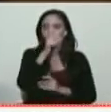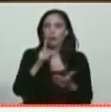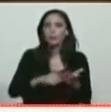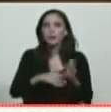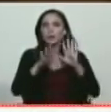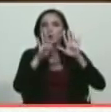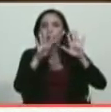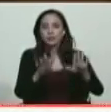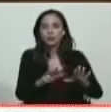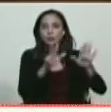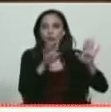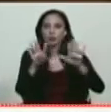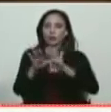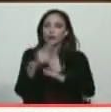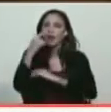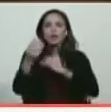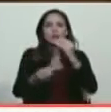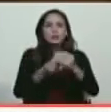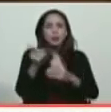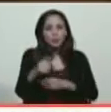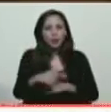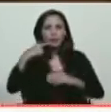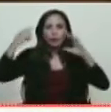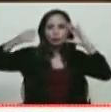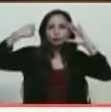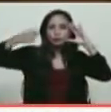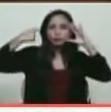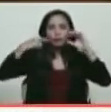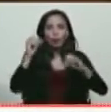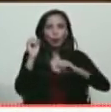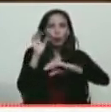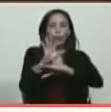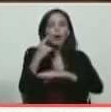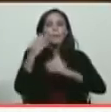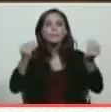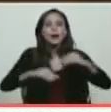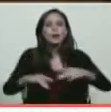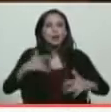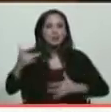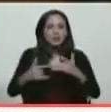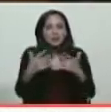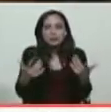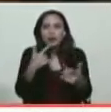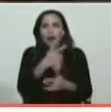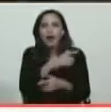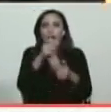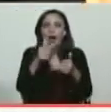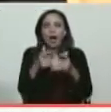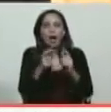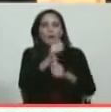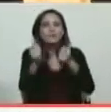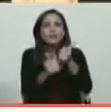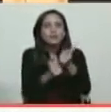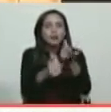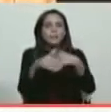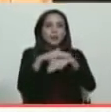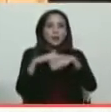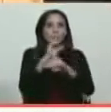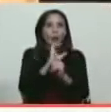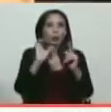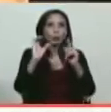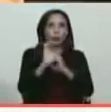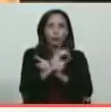de febrero. Además, se realizó un foro, pero para conocer detalles de esta actividad vamos a conversar con el viceministro de Economía